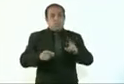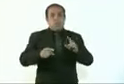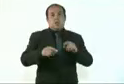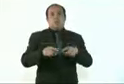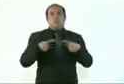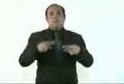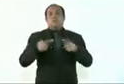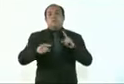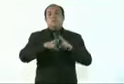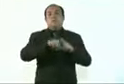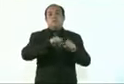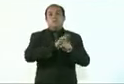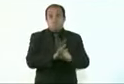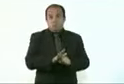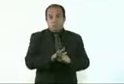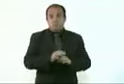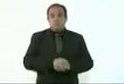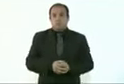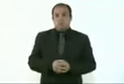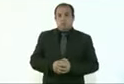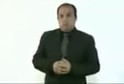COVID?